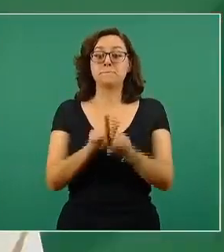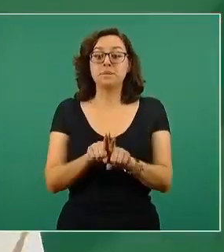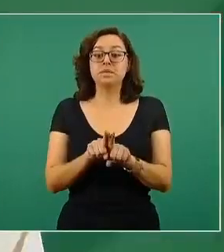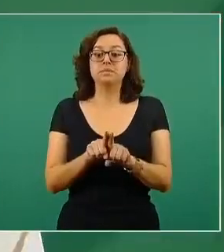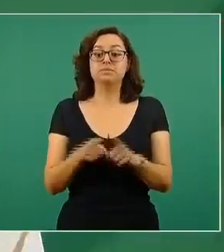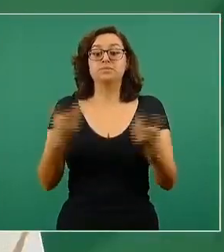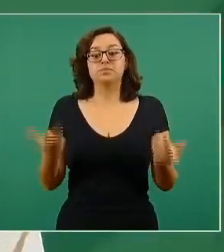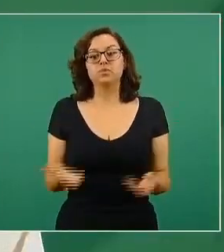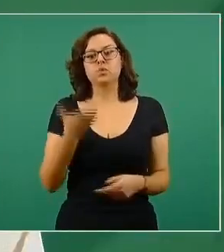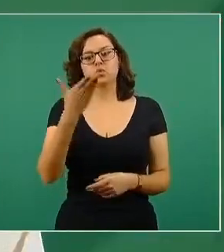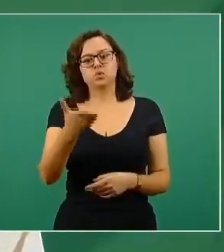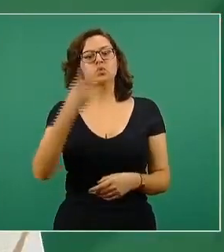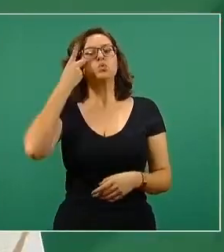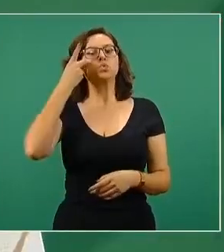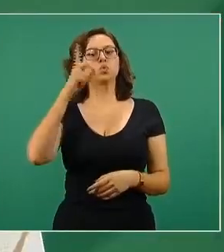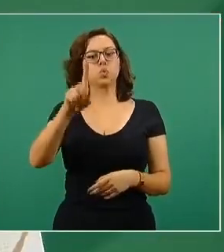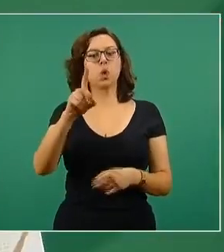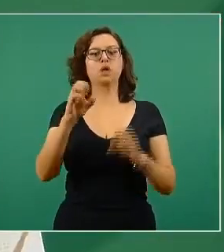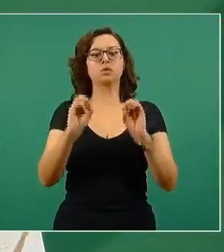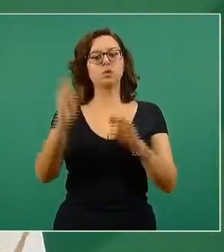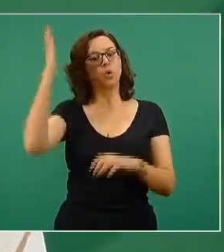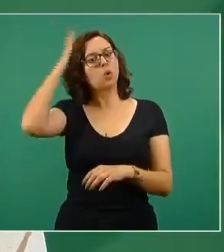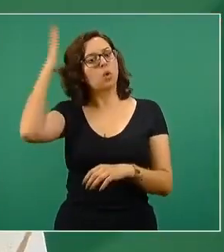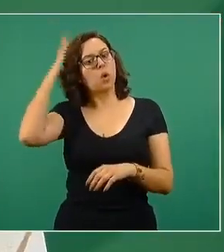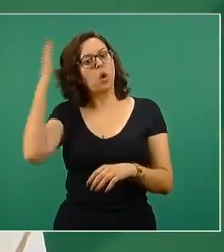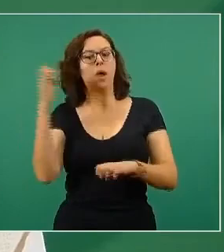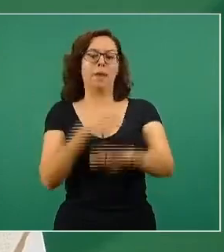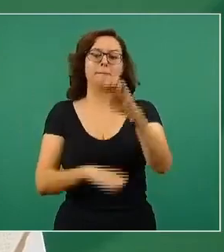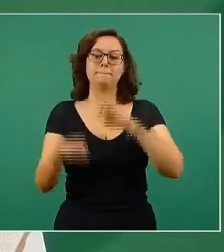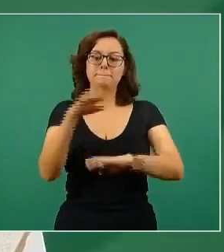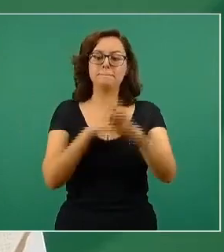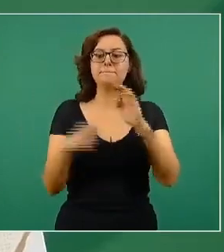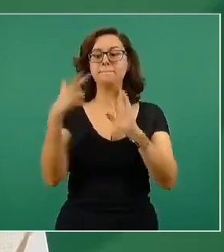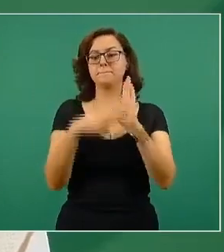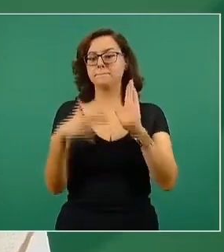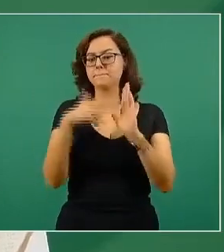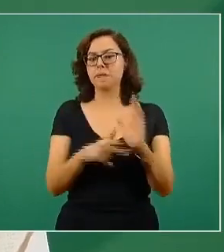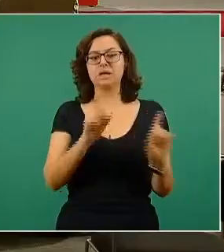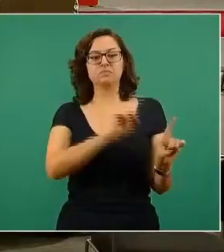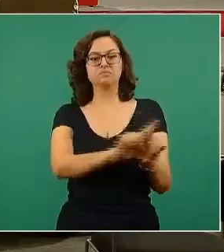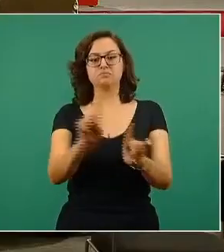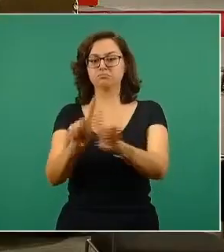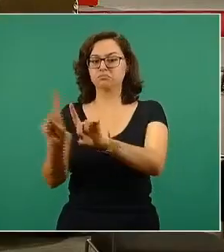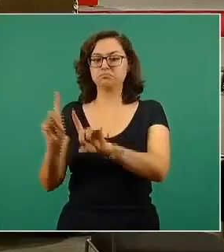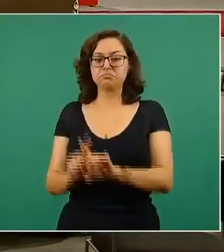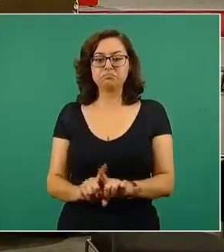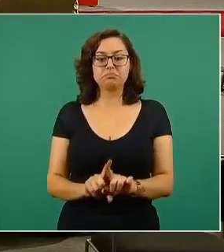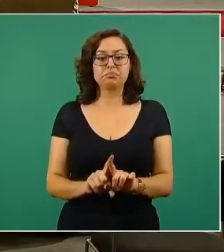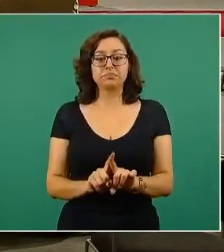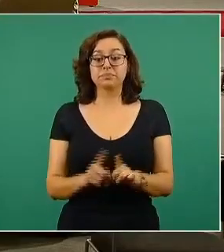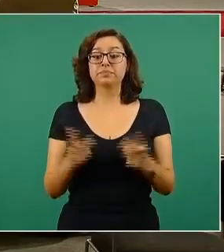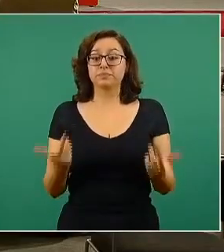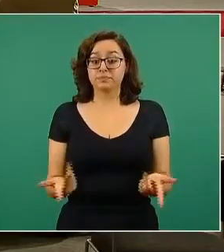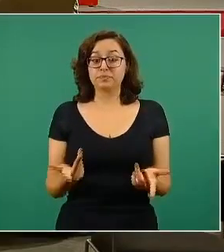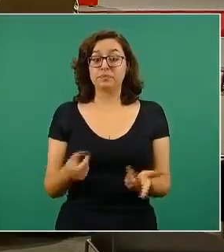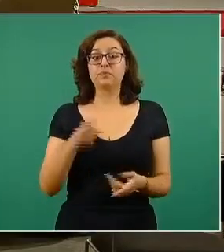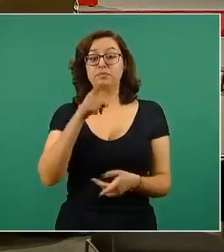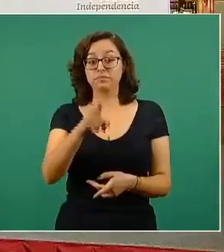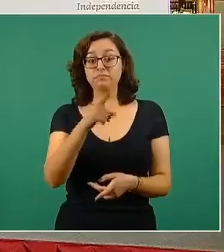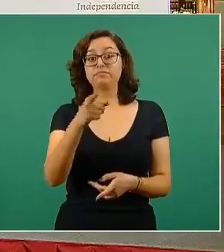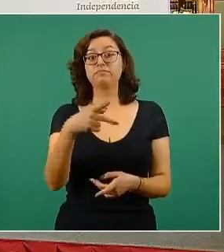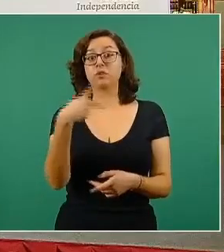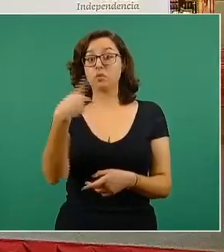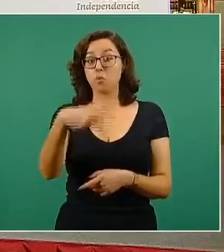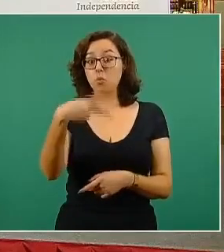persona dueña o gerente de una empresa, de un taller, de cualquier fuente de trabajo, se está cometiendo un error a